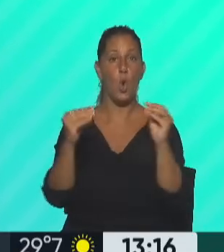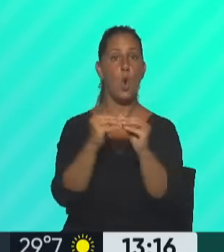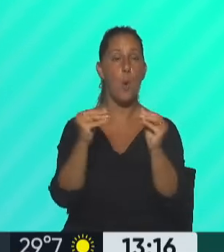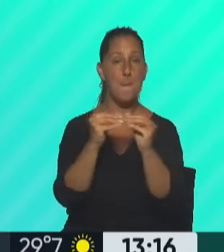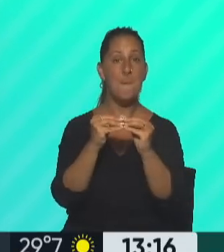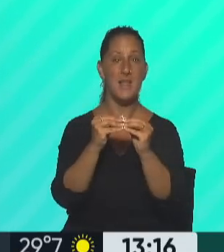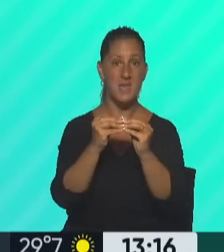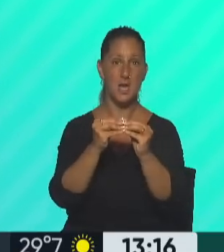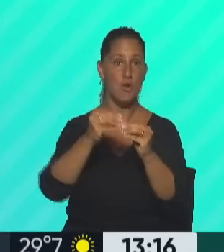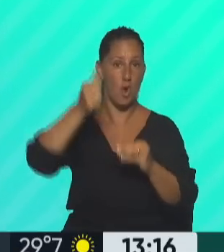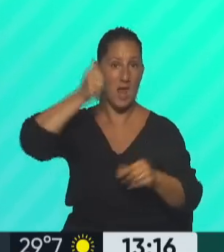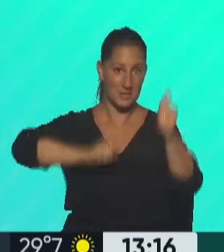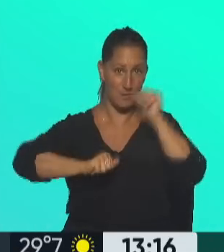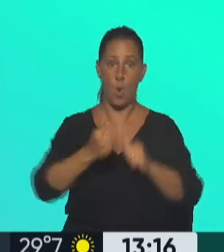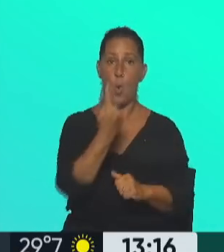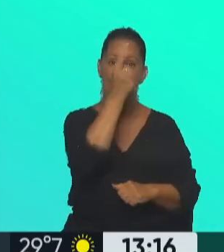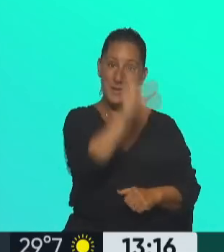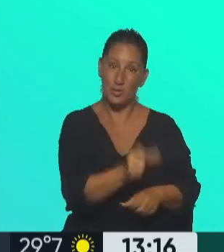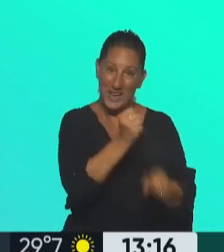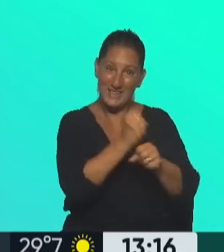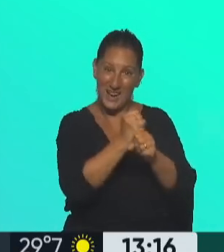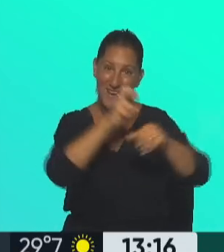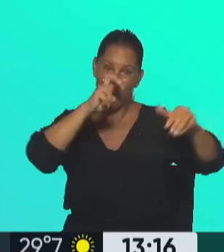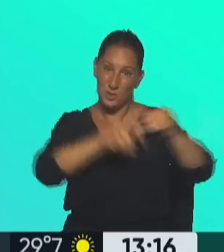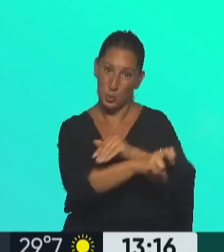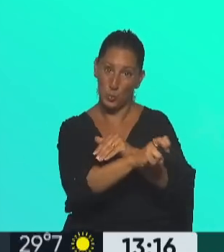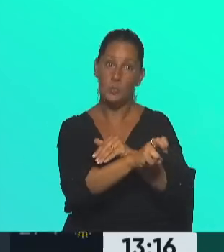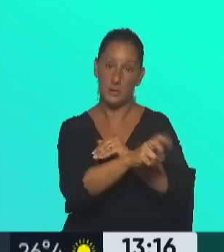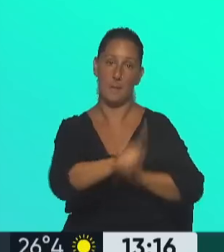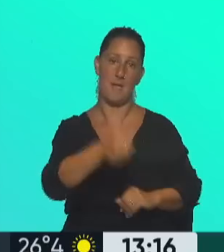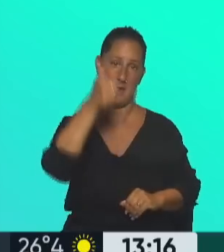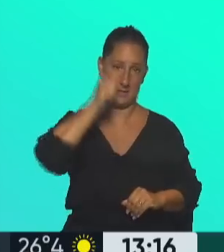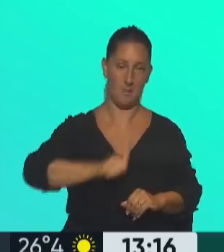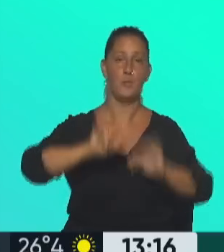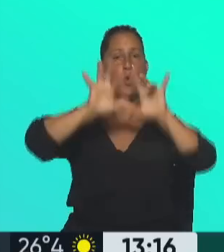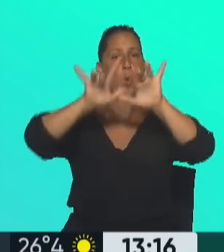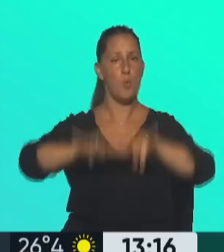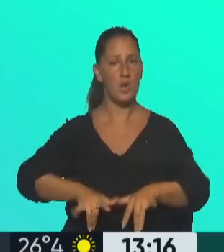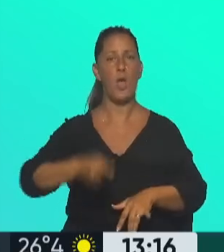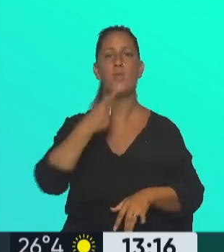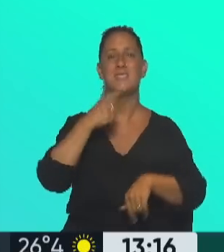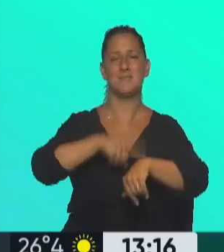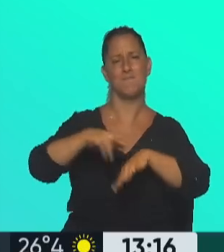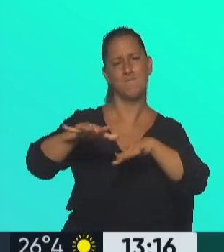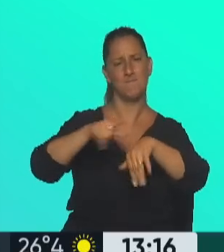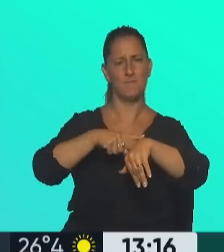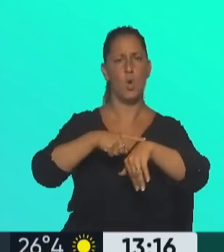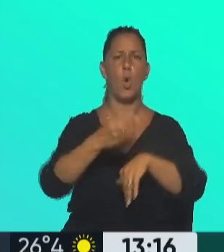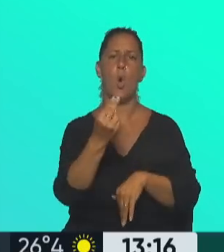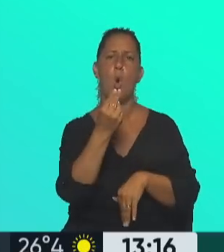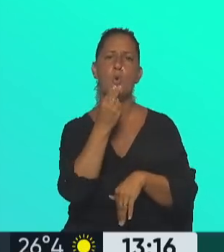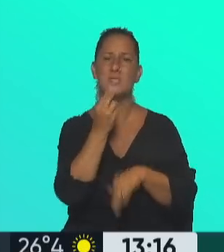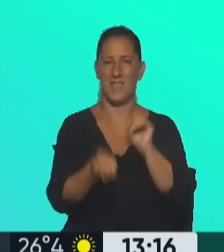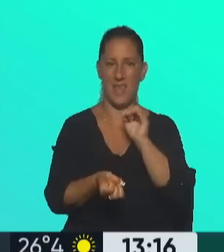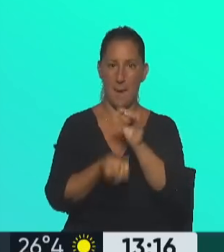resultó herido hablamos de un trabajador de la línea de subtes dice el comunicado que todo ocurrió alrededor de las once